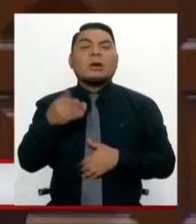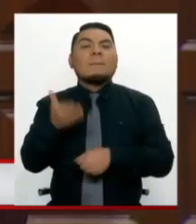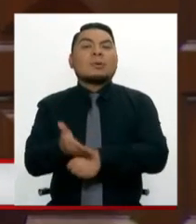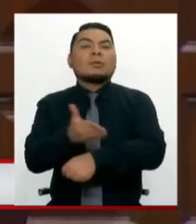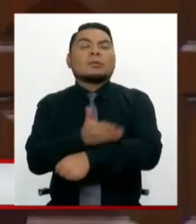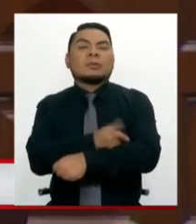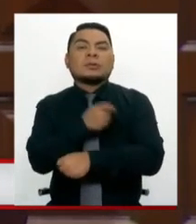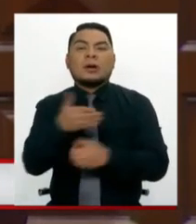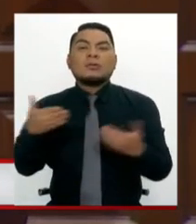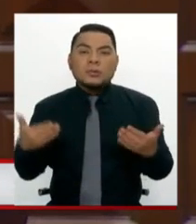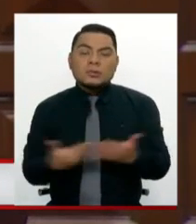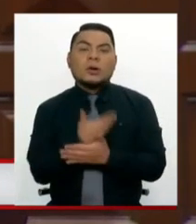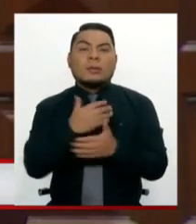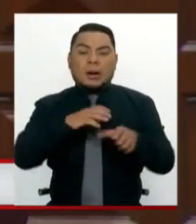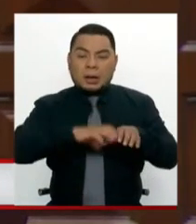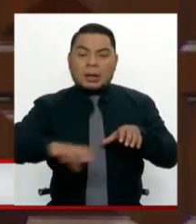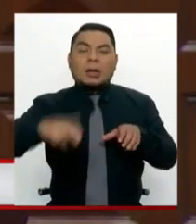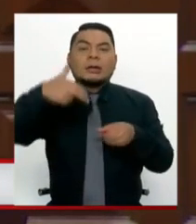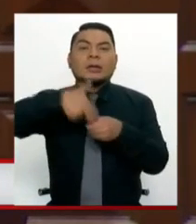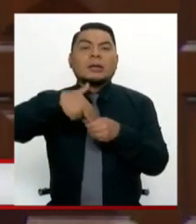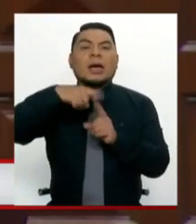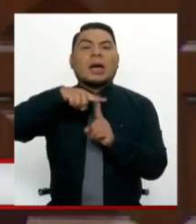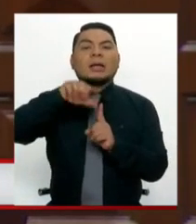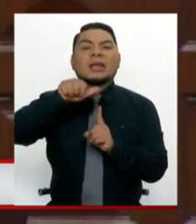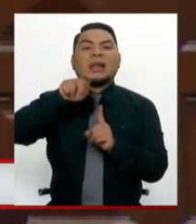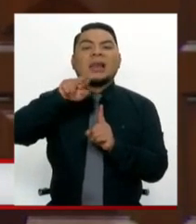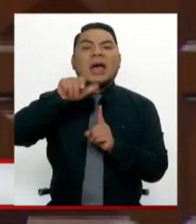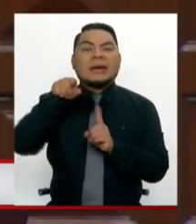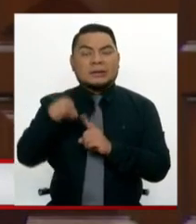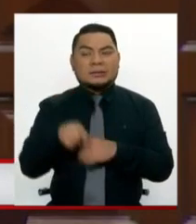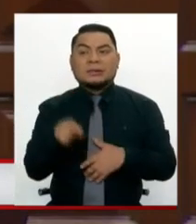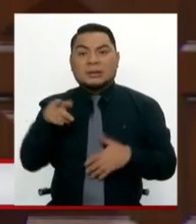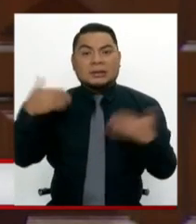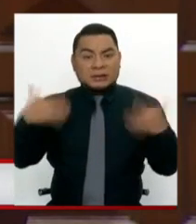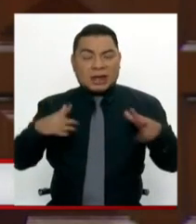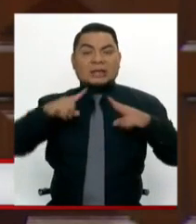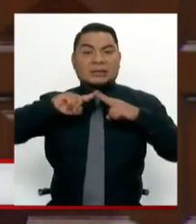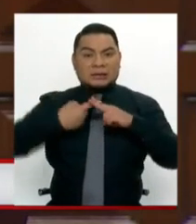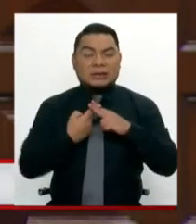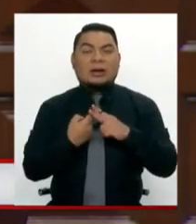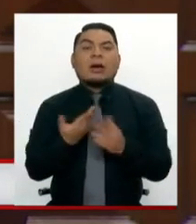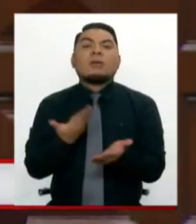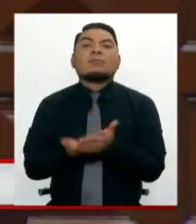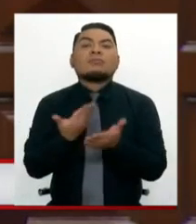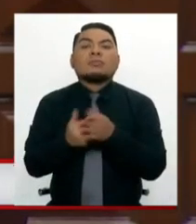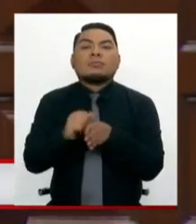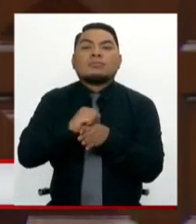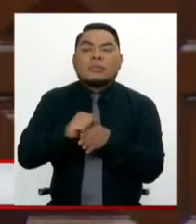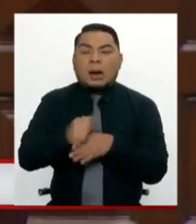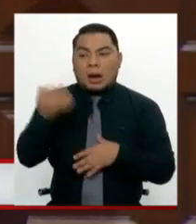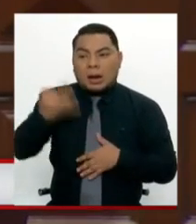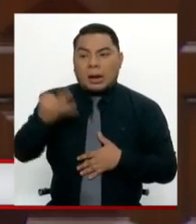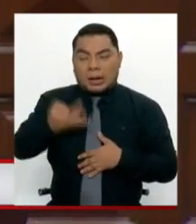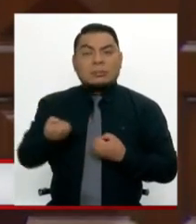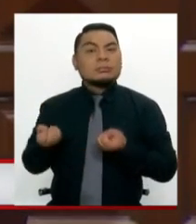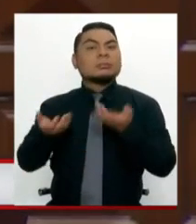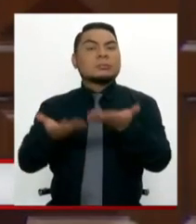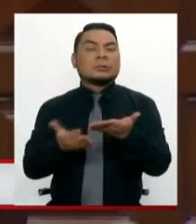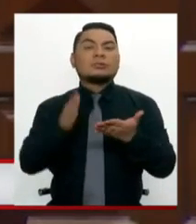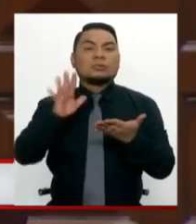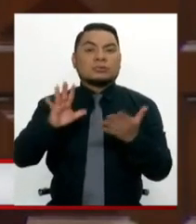progresivo de la nueva refinería Talara, la misma que ya ha iniciado pruebas de garantía